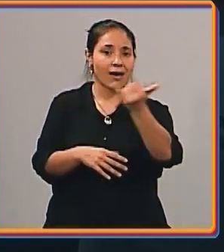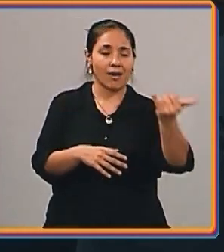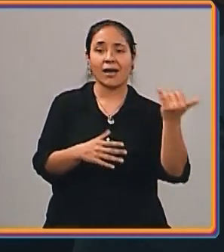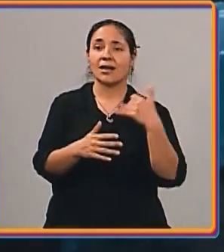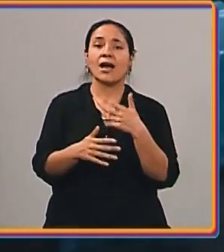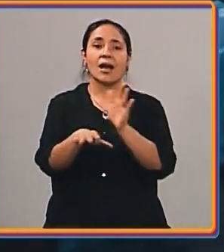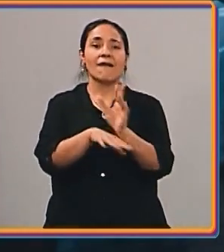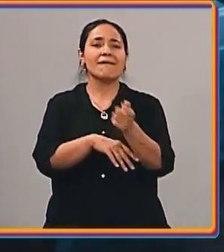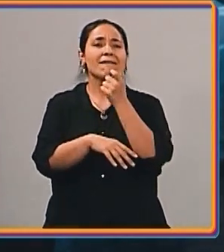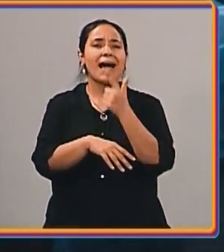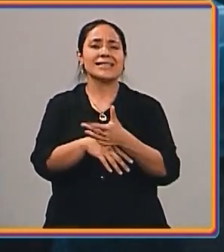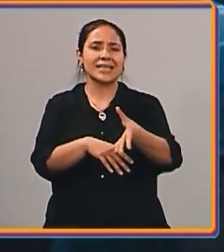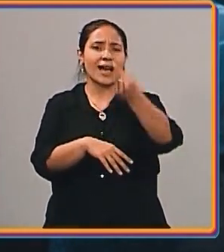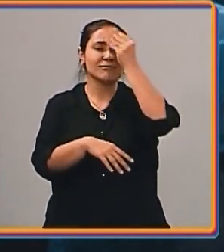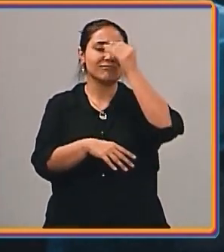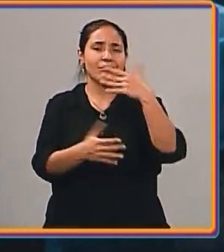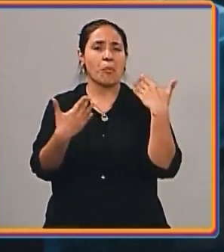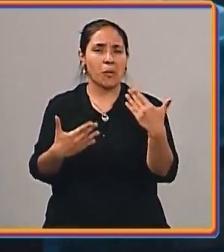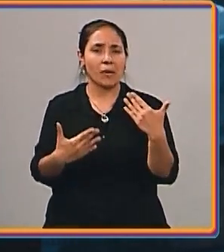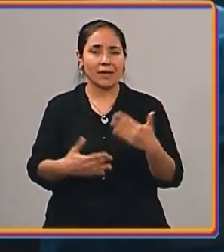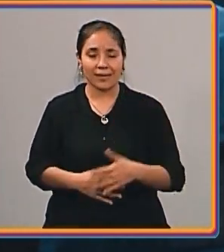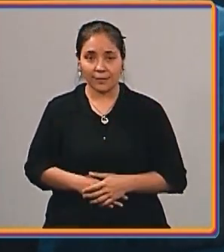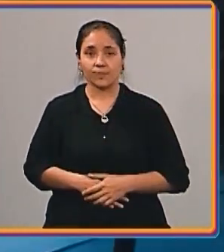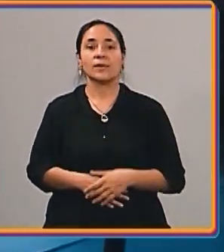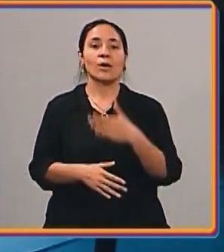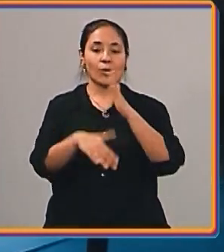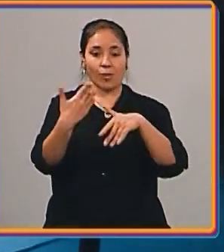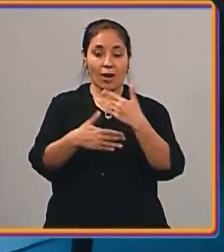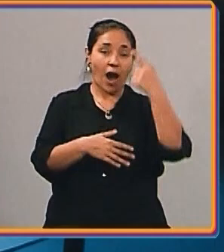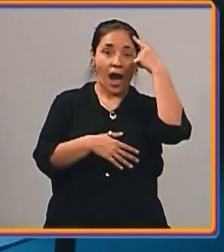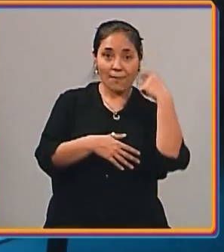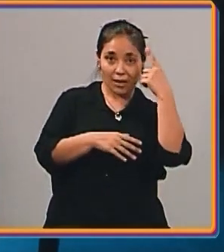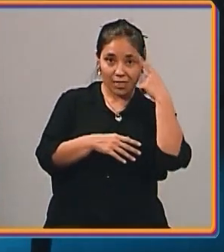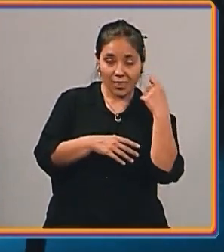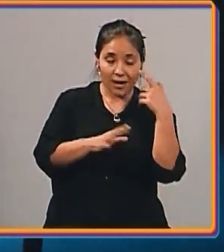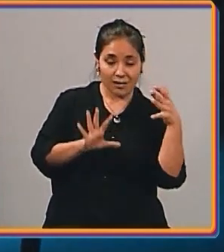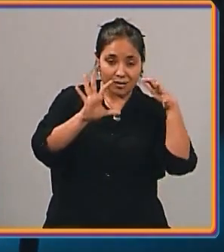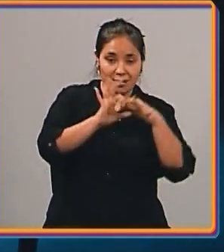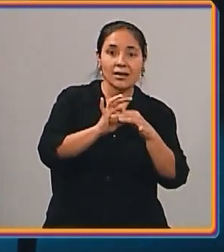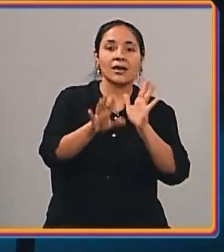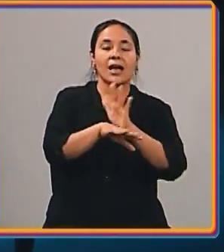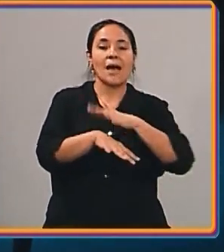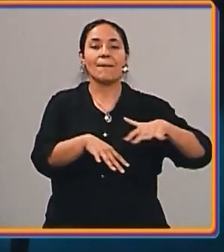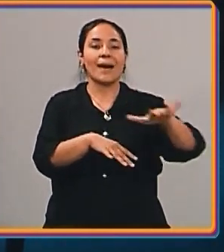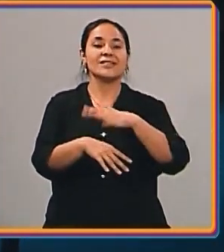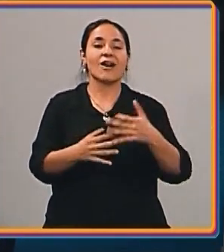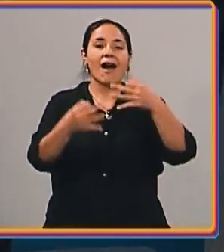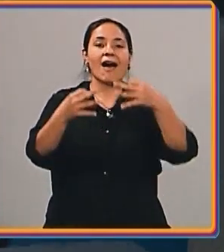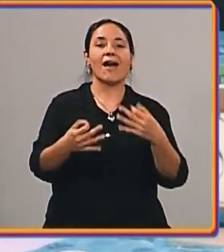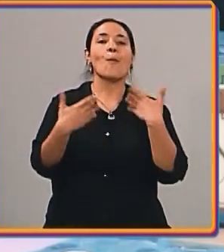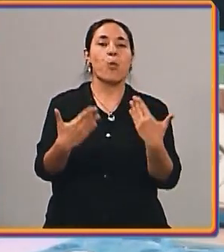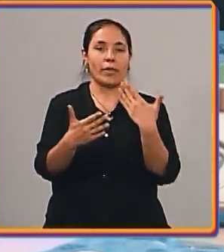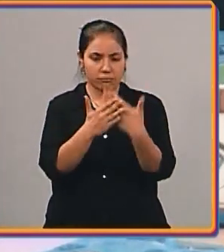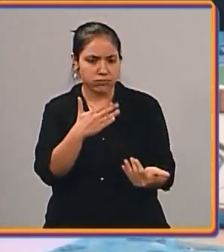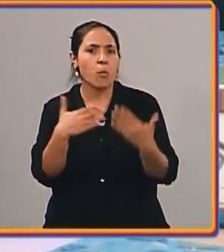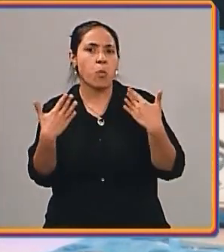nos ayudará a incorporar contenidos de manera más eficaz también. Utilizar juegos para aprender nos brinda un espacio seguro